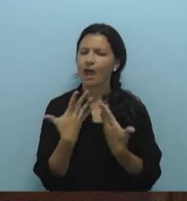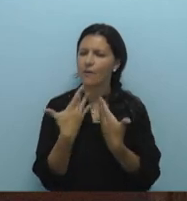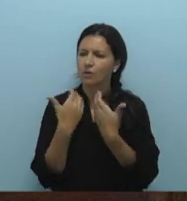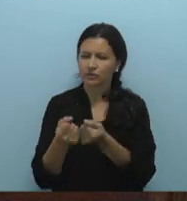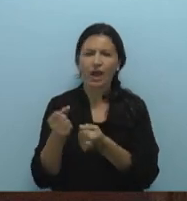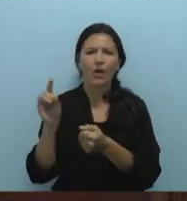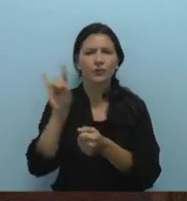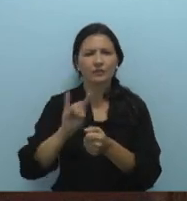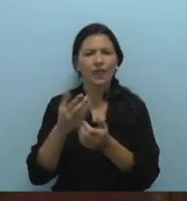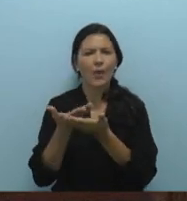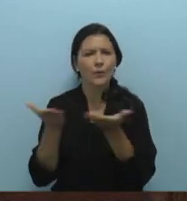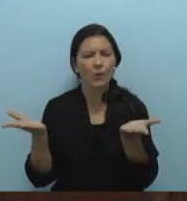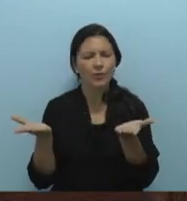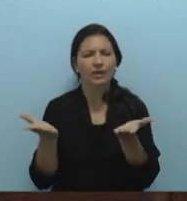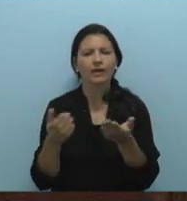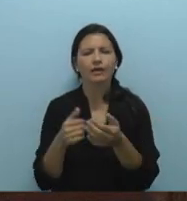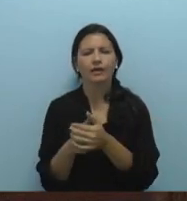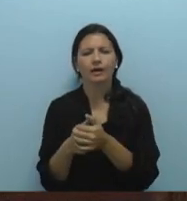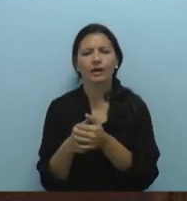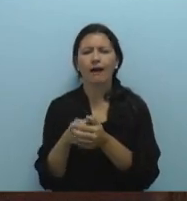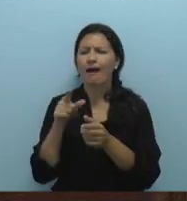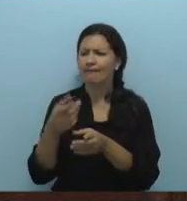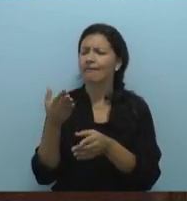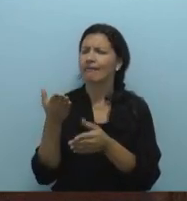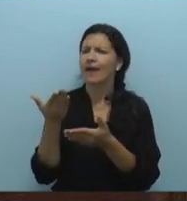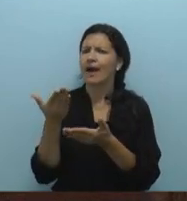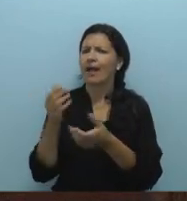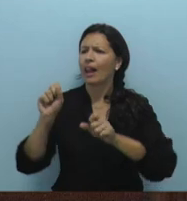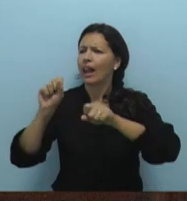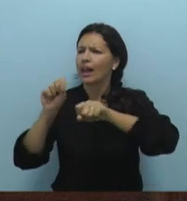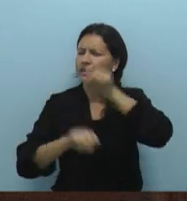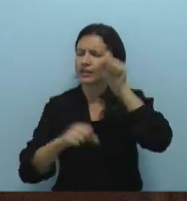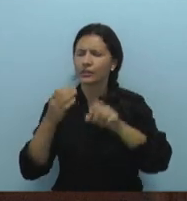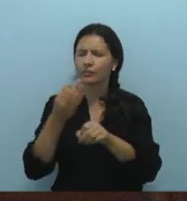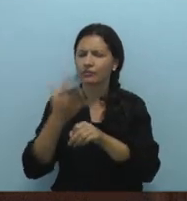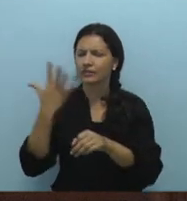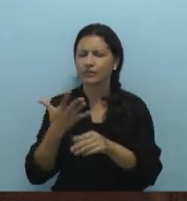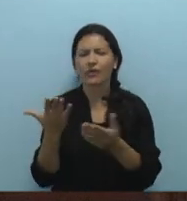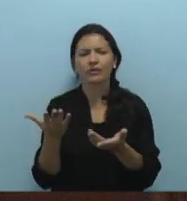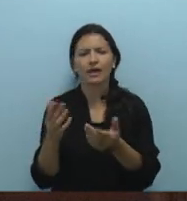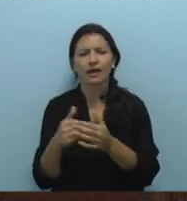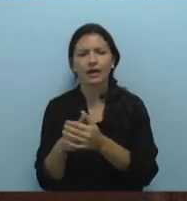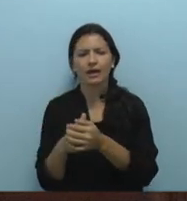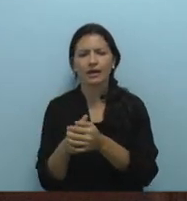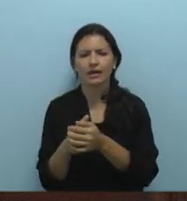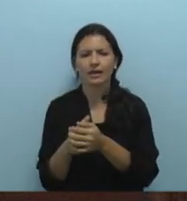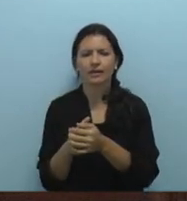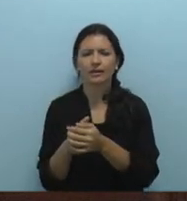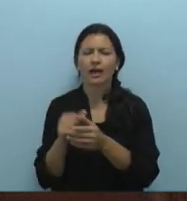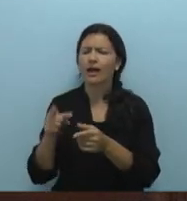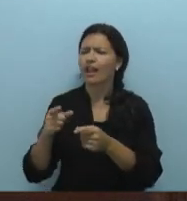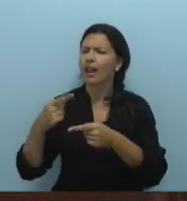no solamente por formar profesionales, sino también por la contribución que históricamente ha hecho al desarrollo de una sociedad